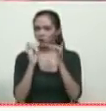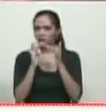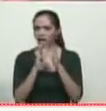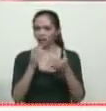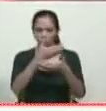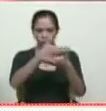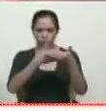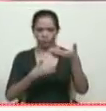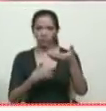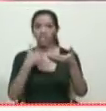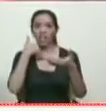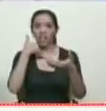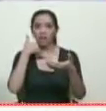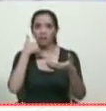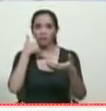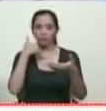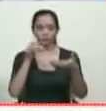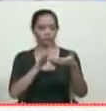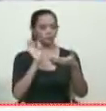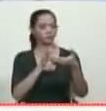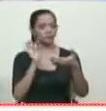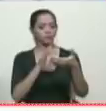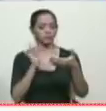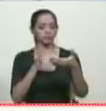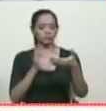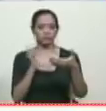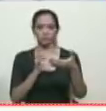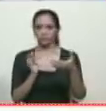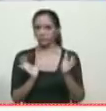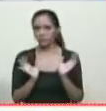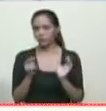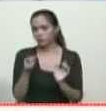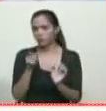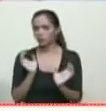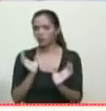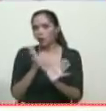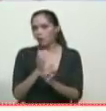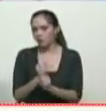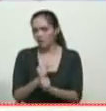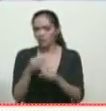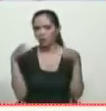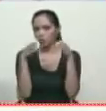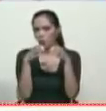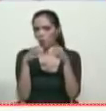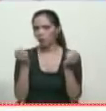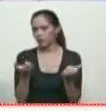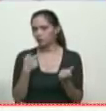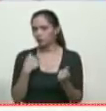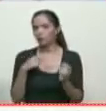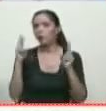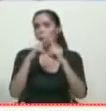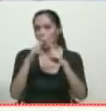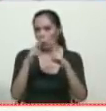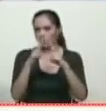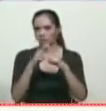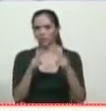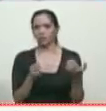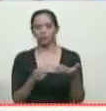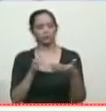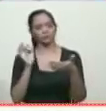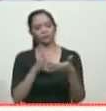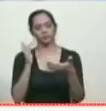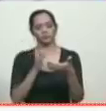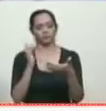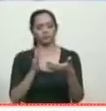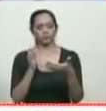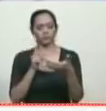Sigues a las web de los medios en los que tú confías, ¿verdad? Y estás en grupos de gente que te es afín, ¿verdad? Entonces, de esos